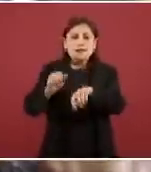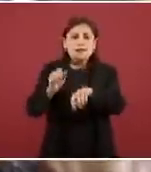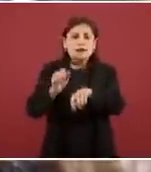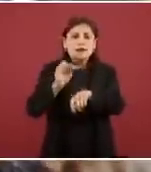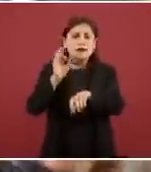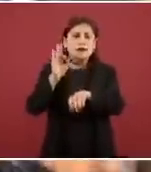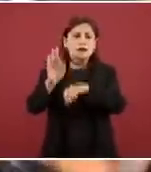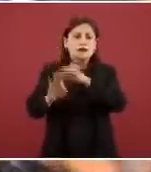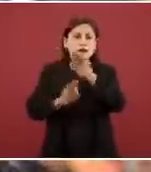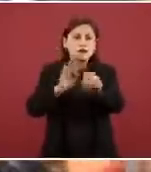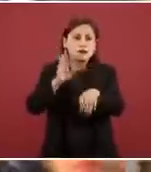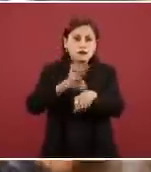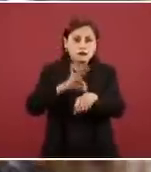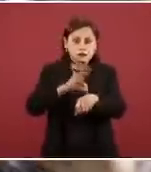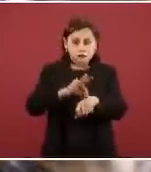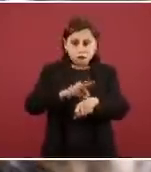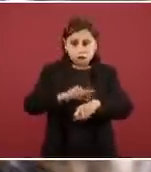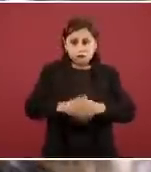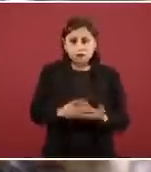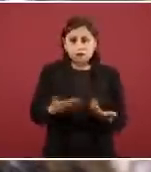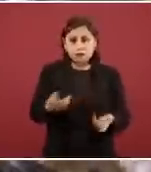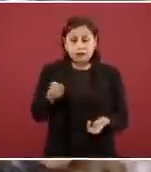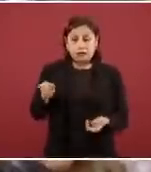ejemplo, tiene 13 meses así.